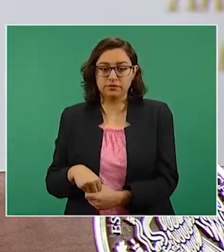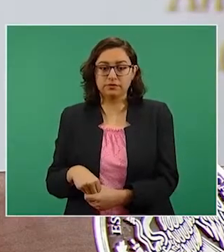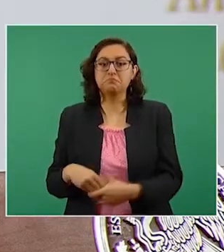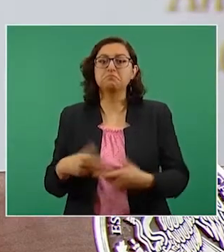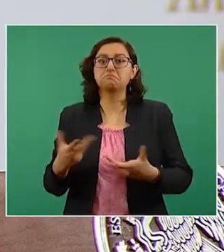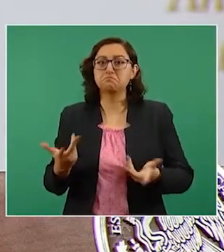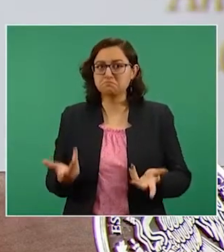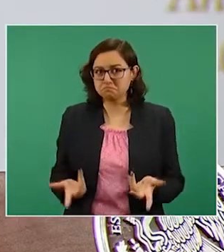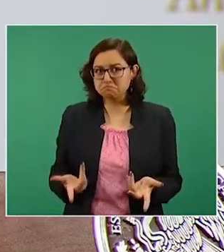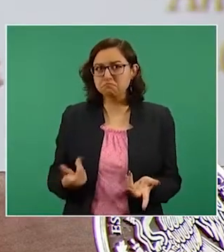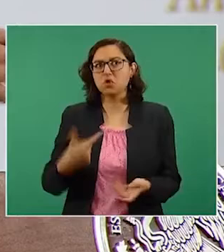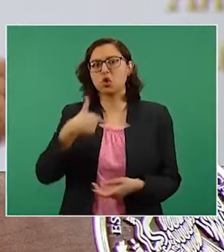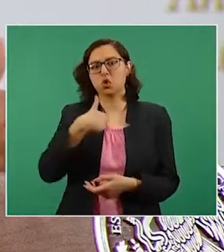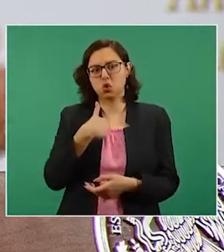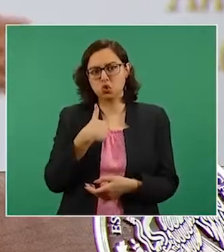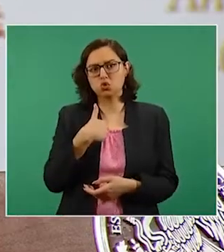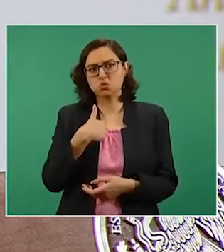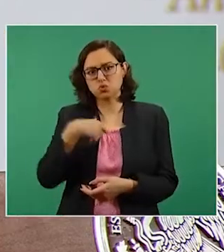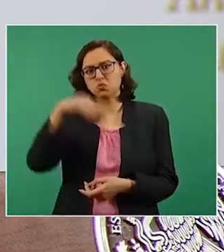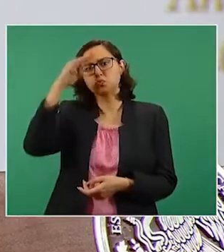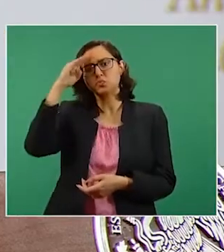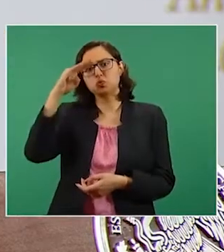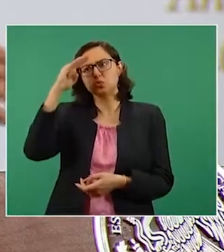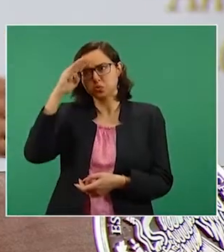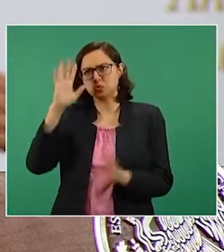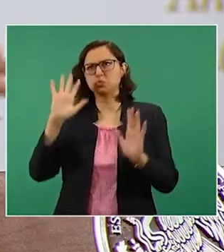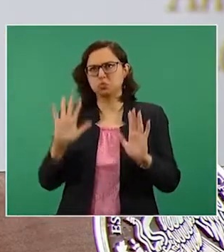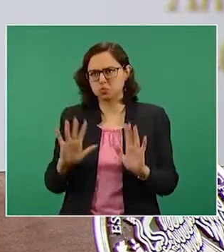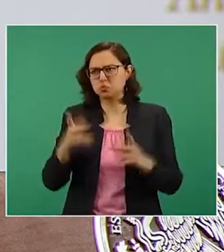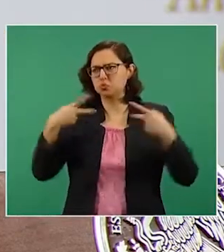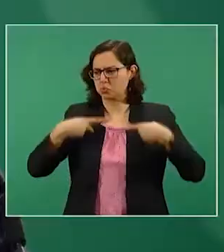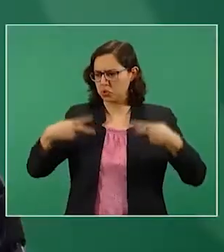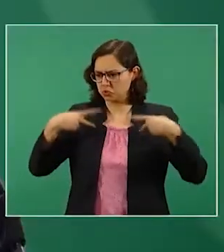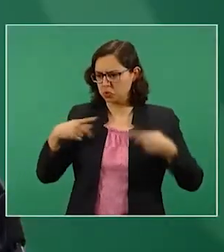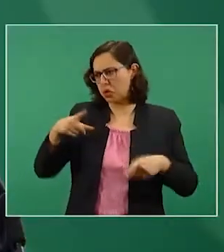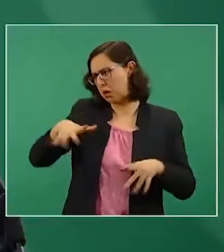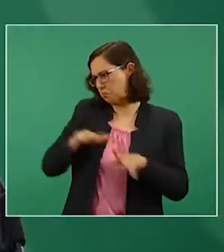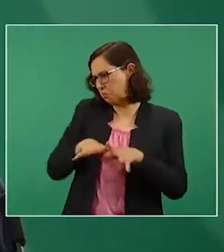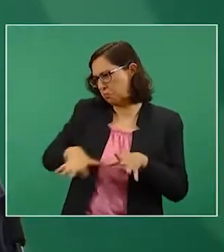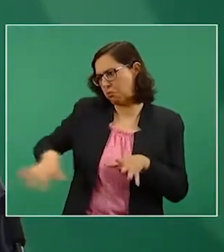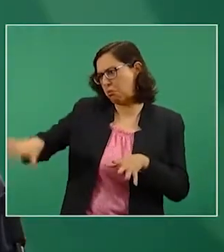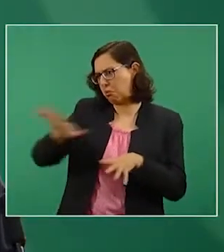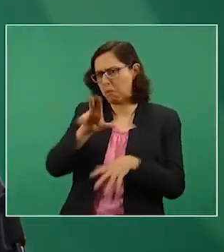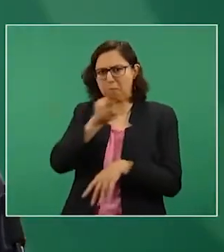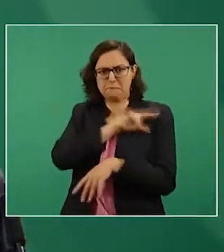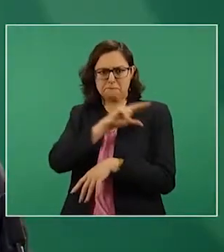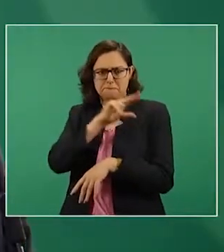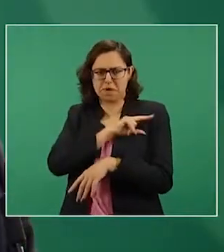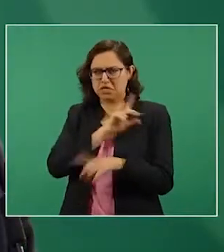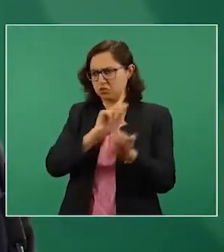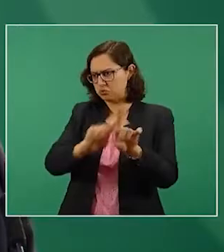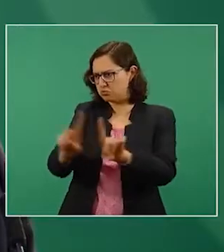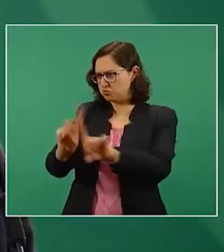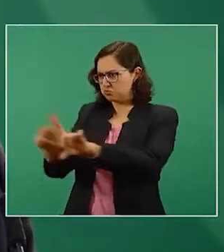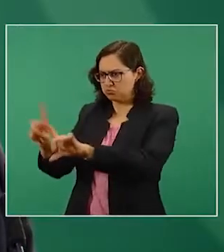Puede ser que en el caso de particulares para no